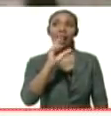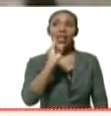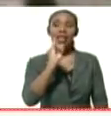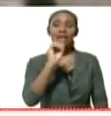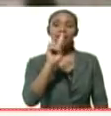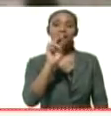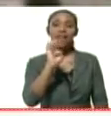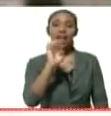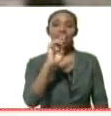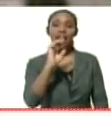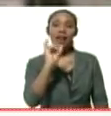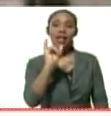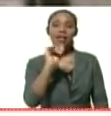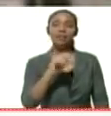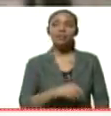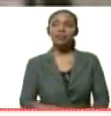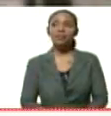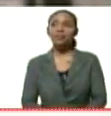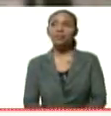¿Por qué le dicen así?